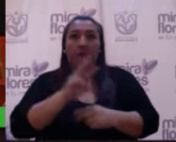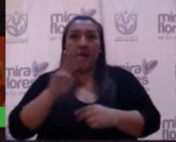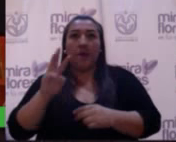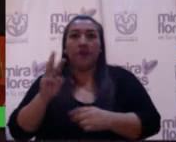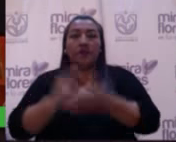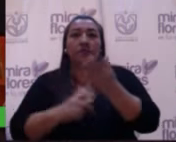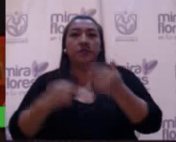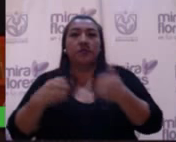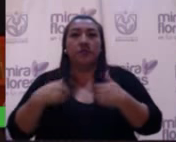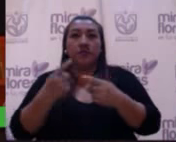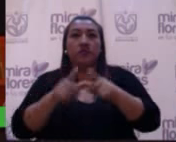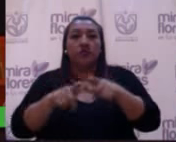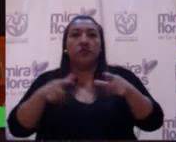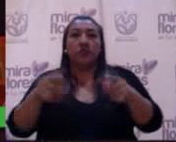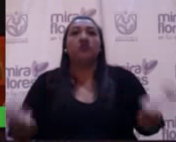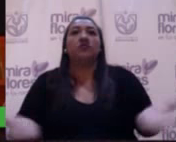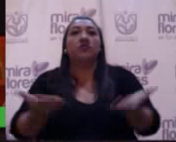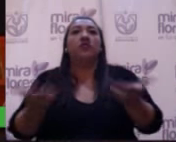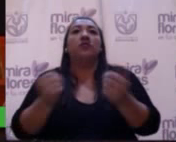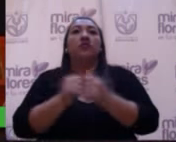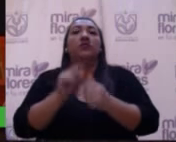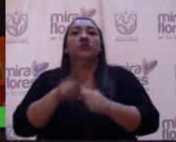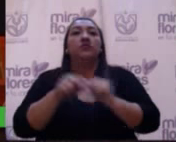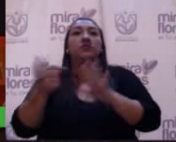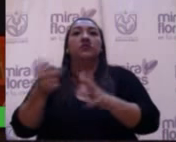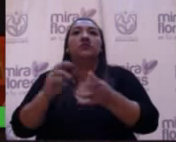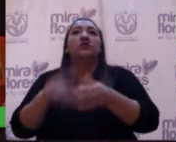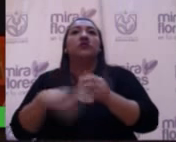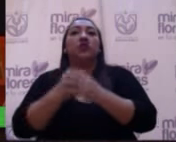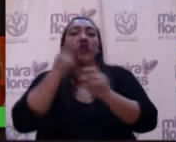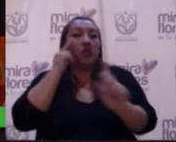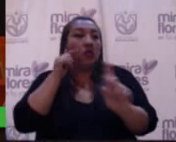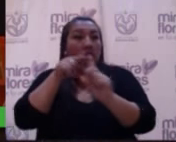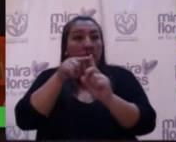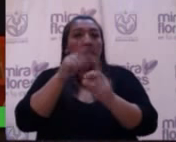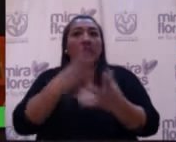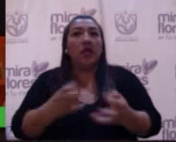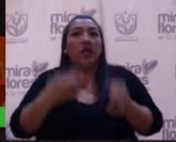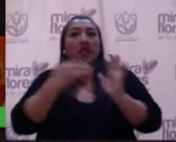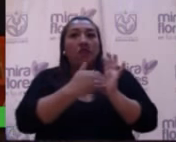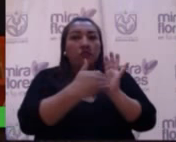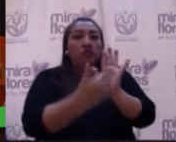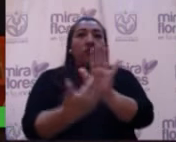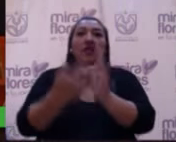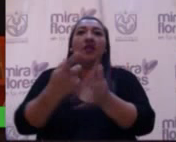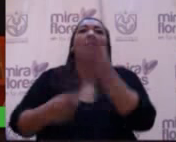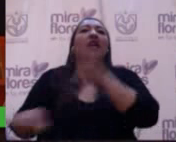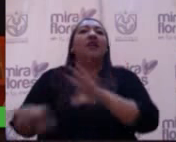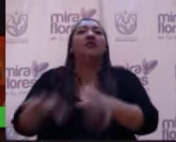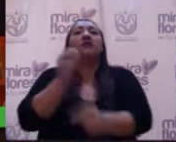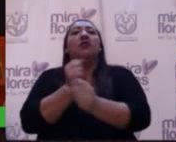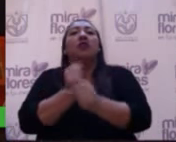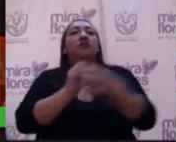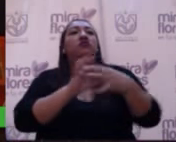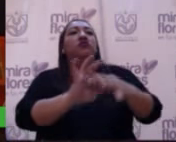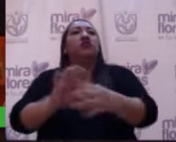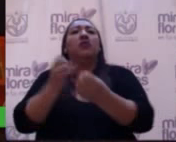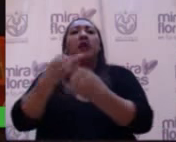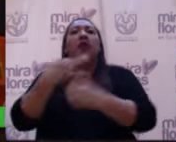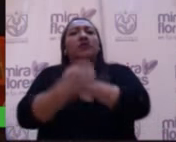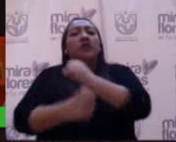WWF tendrá un pabellón durante la COP23 con el objeto de mostrar lo que viene trabajando con sus socios desde varios